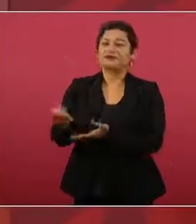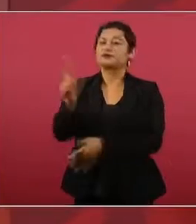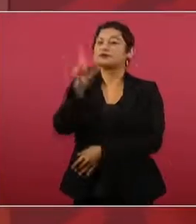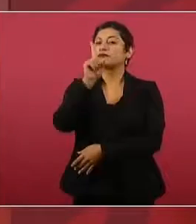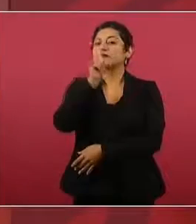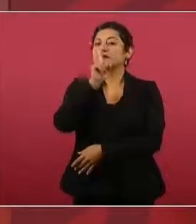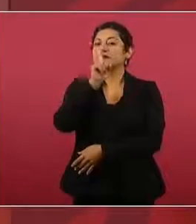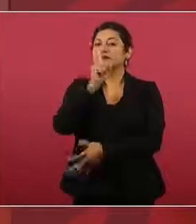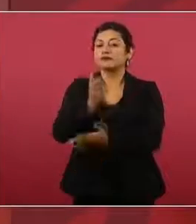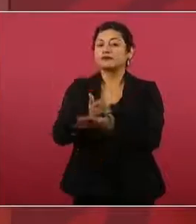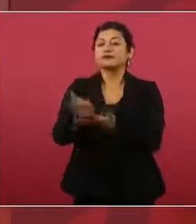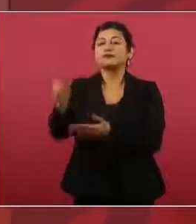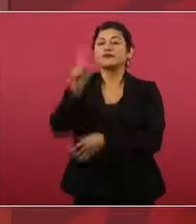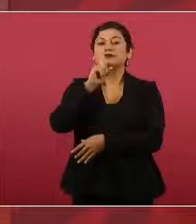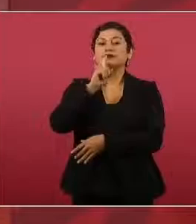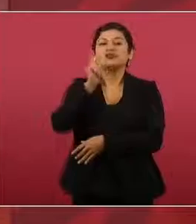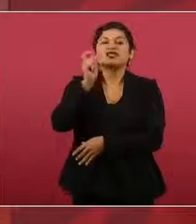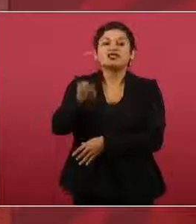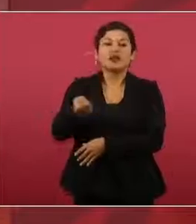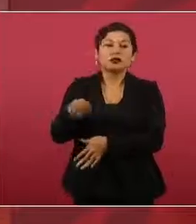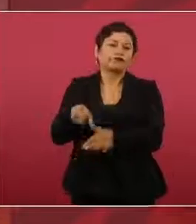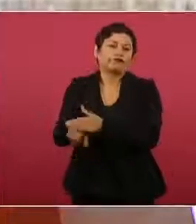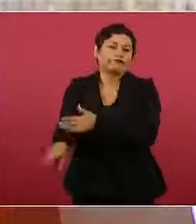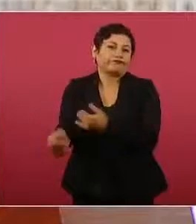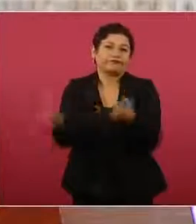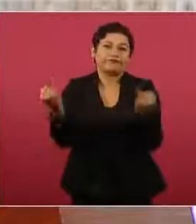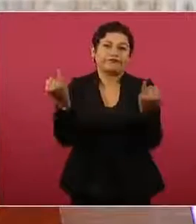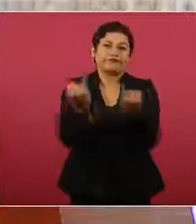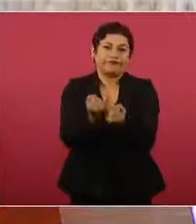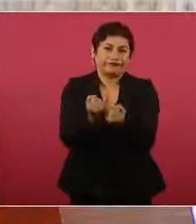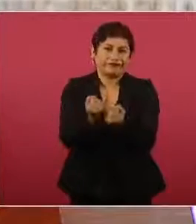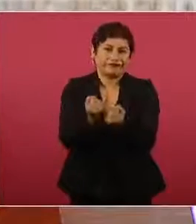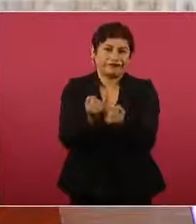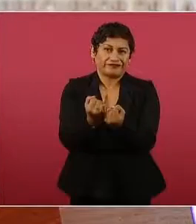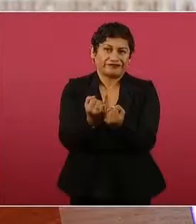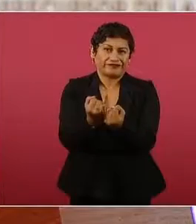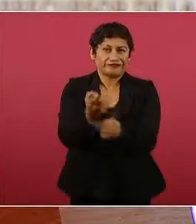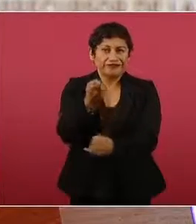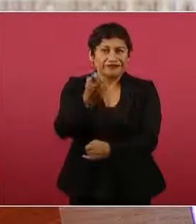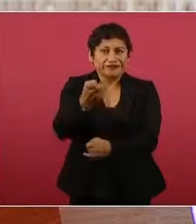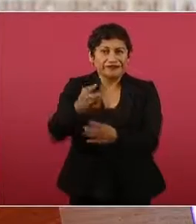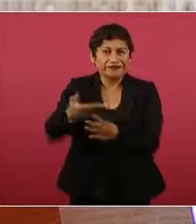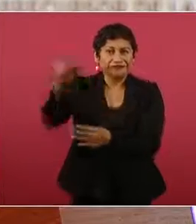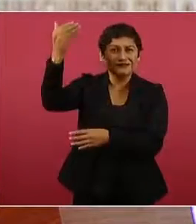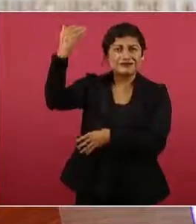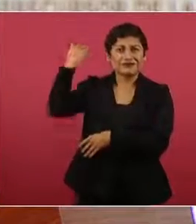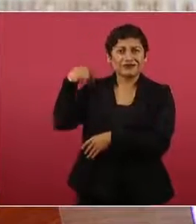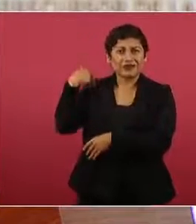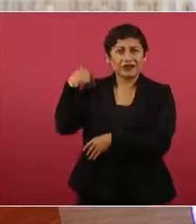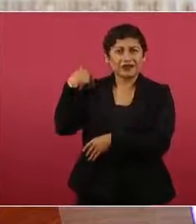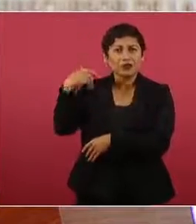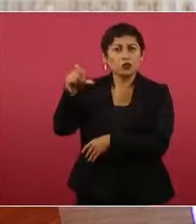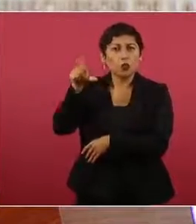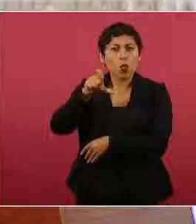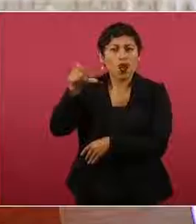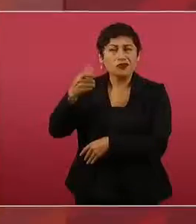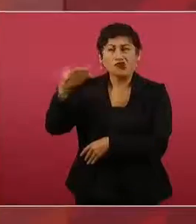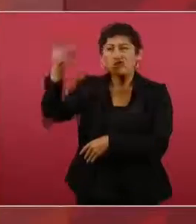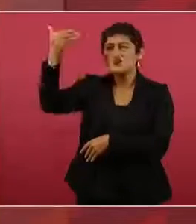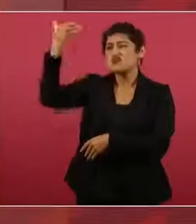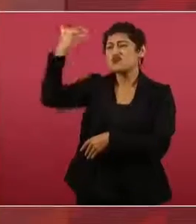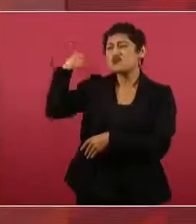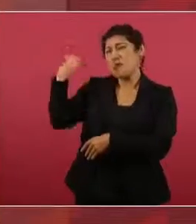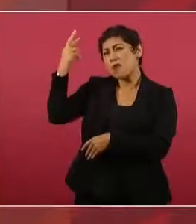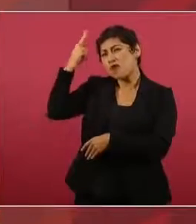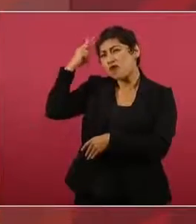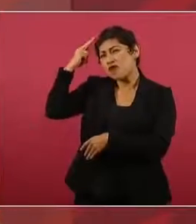Y lo mismo, esto viene desde la época de Porfirio Díaz. Por eso es